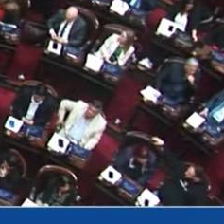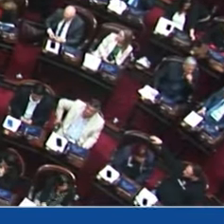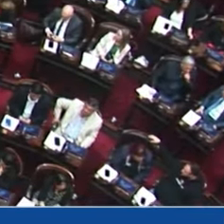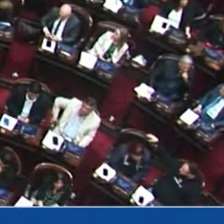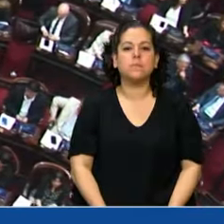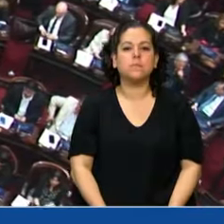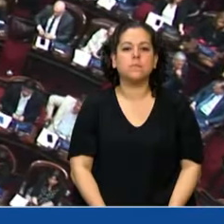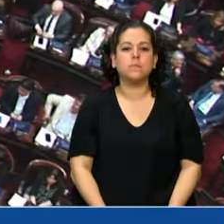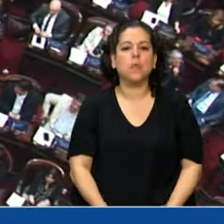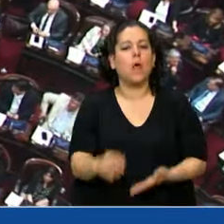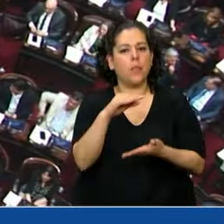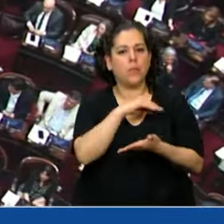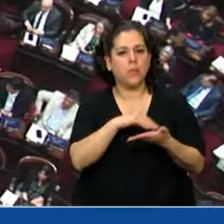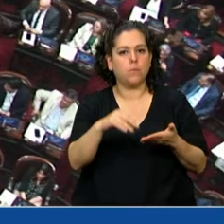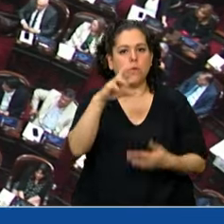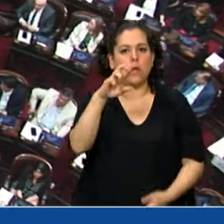diputado